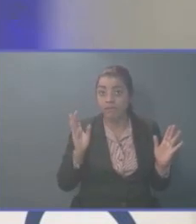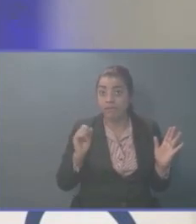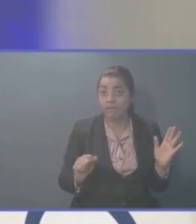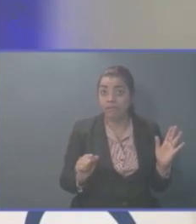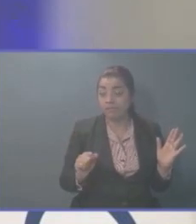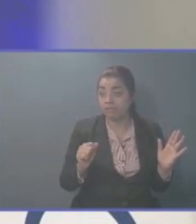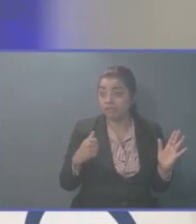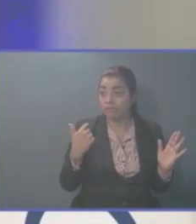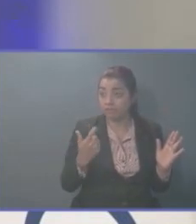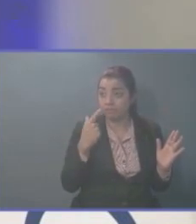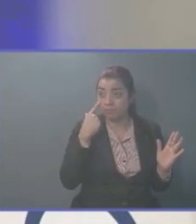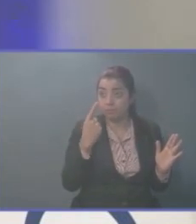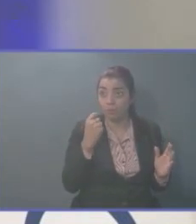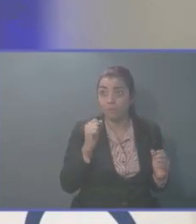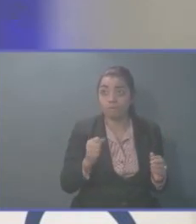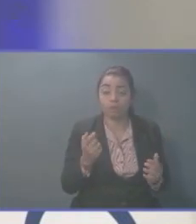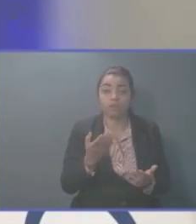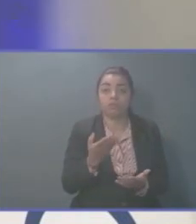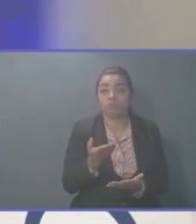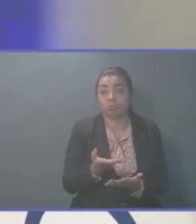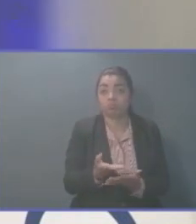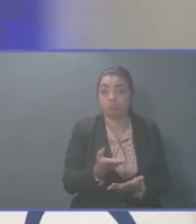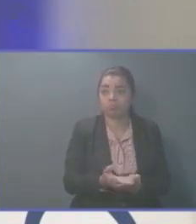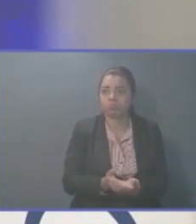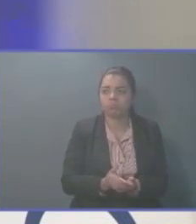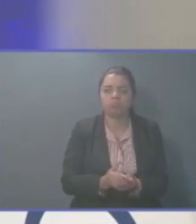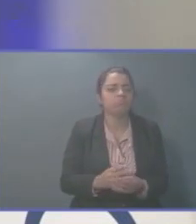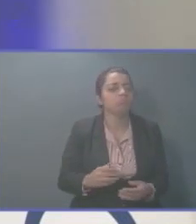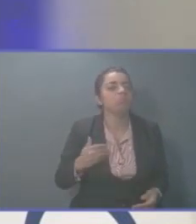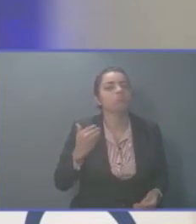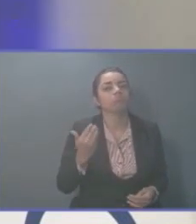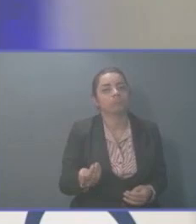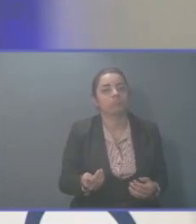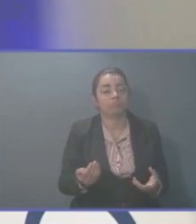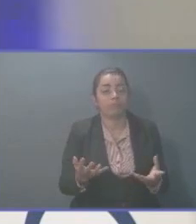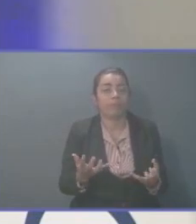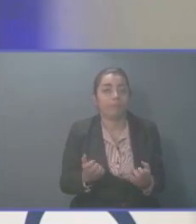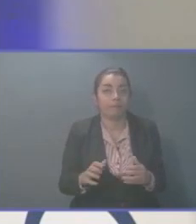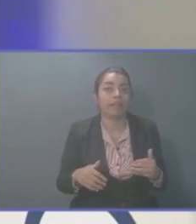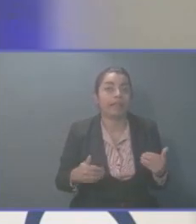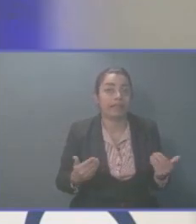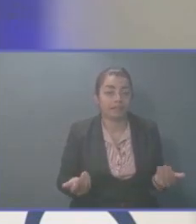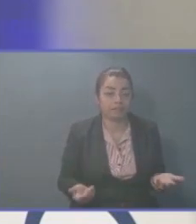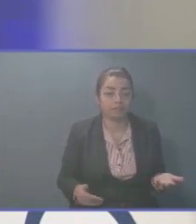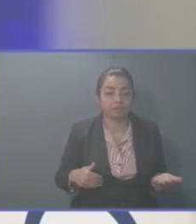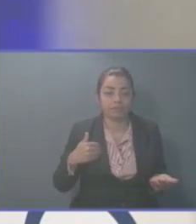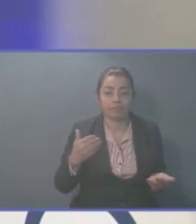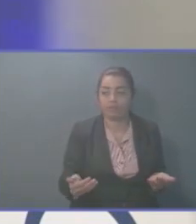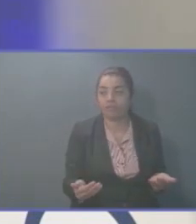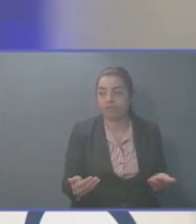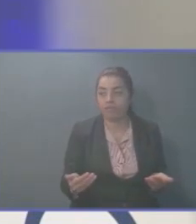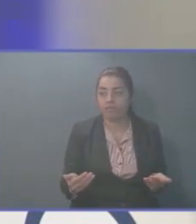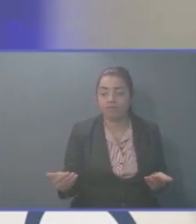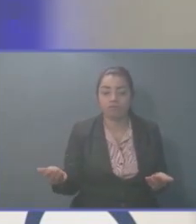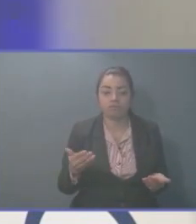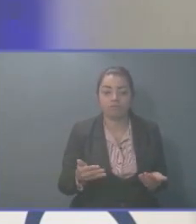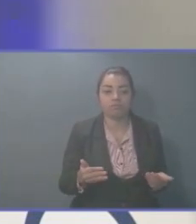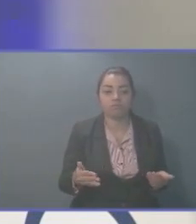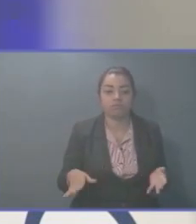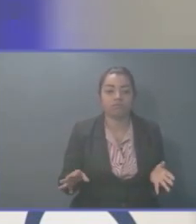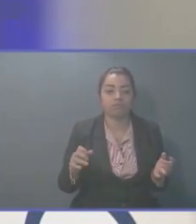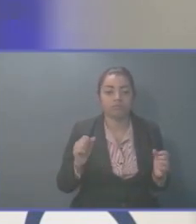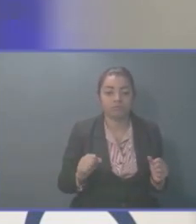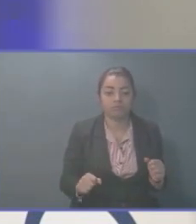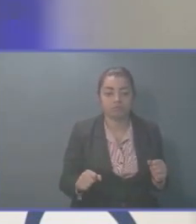eso nos permite plantearnos qué es lo que queremos de cara al futuro. Entonces creo que también es un momento que